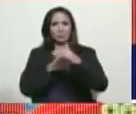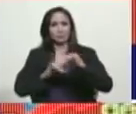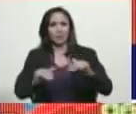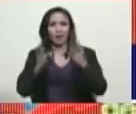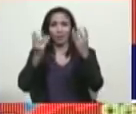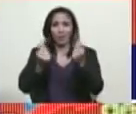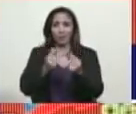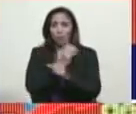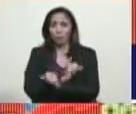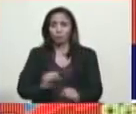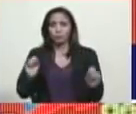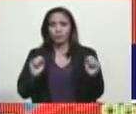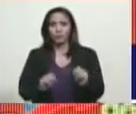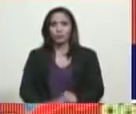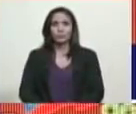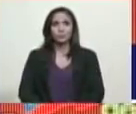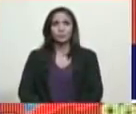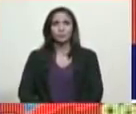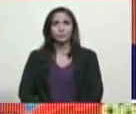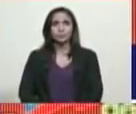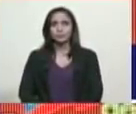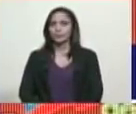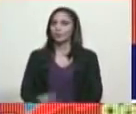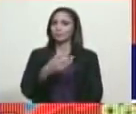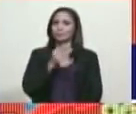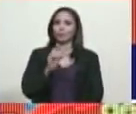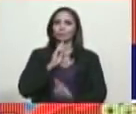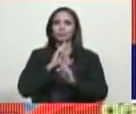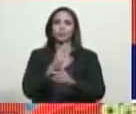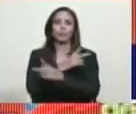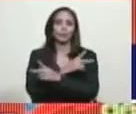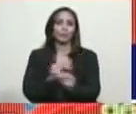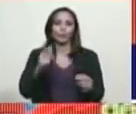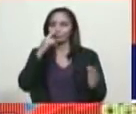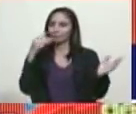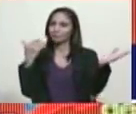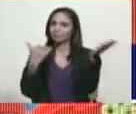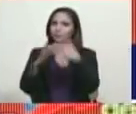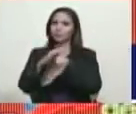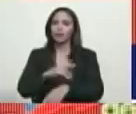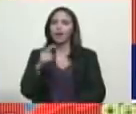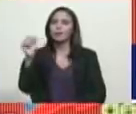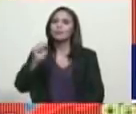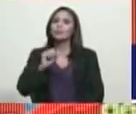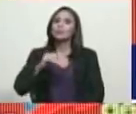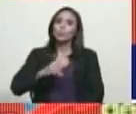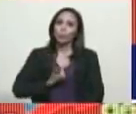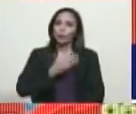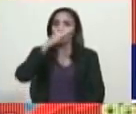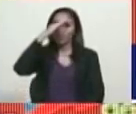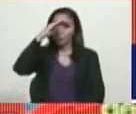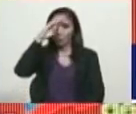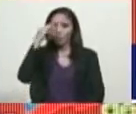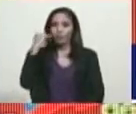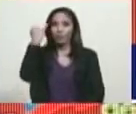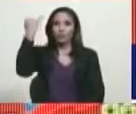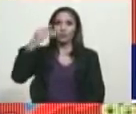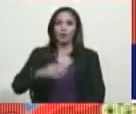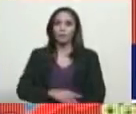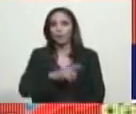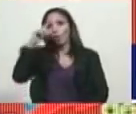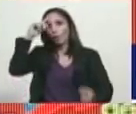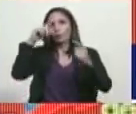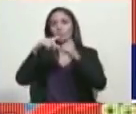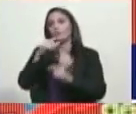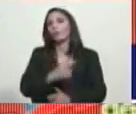números. Y él dijo, no, vamos a traer el método Yo Sí Puedo de Cuba y vamos a plantearnos la meta